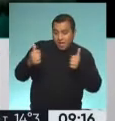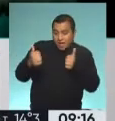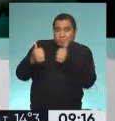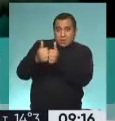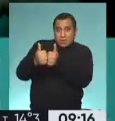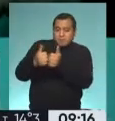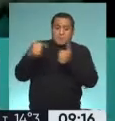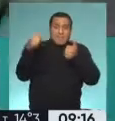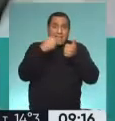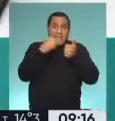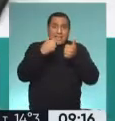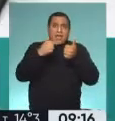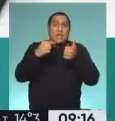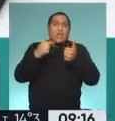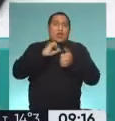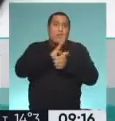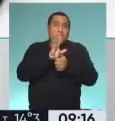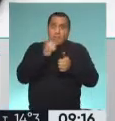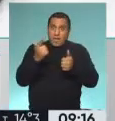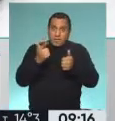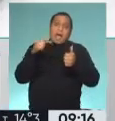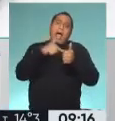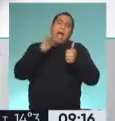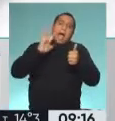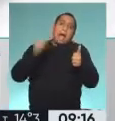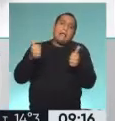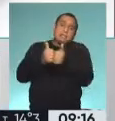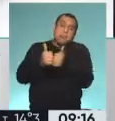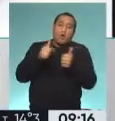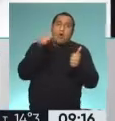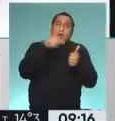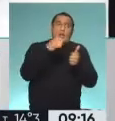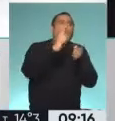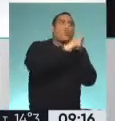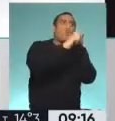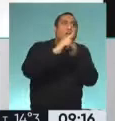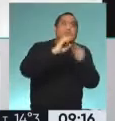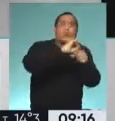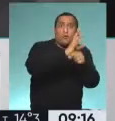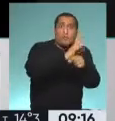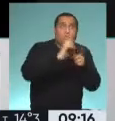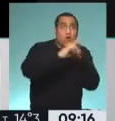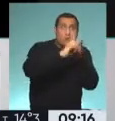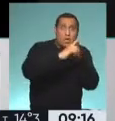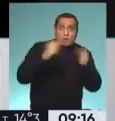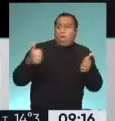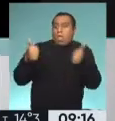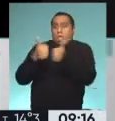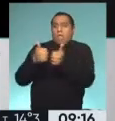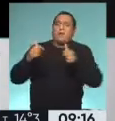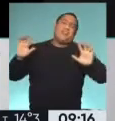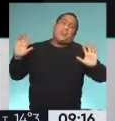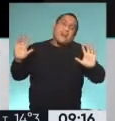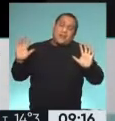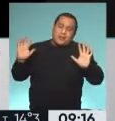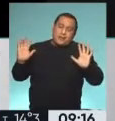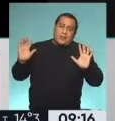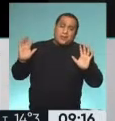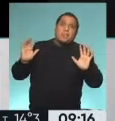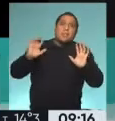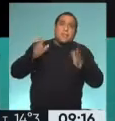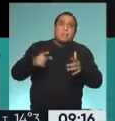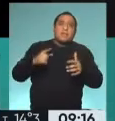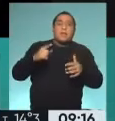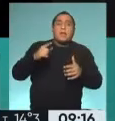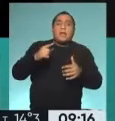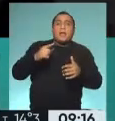no esté cursando activamente la infección, obviamente, que no sea contacto estrecho de una persona que así lo está haciendo. Claro. Y lo recomendable es que no tenga factores